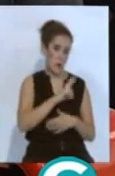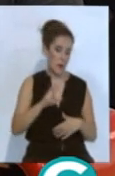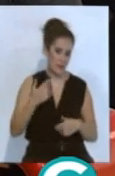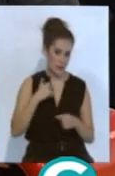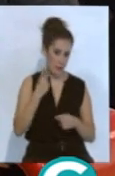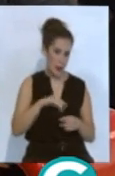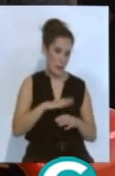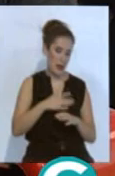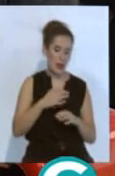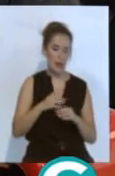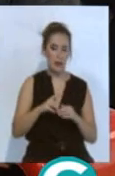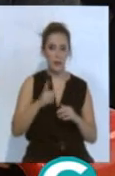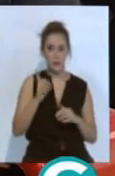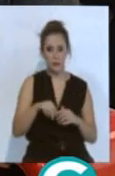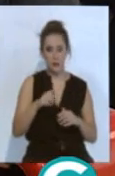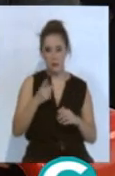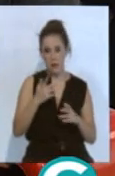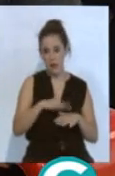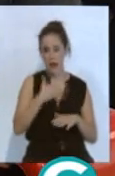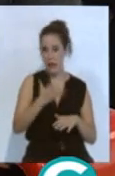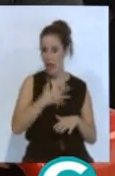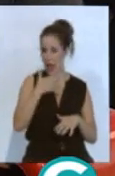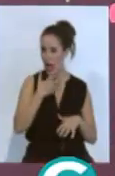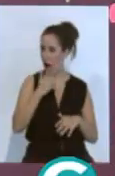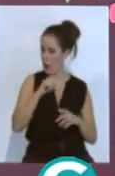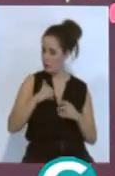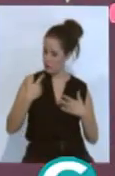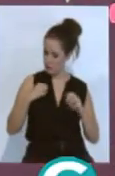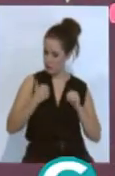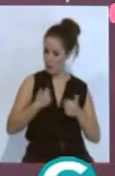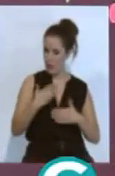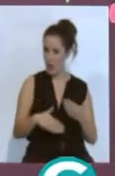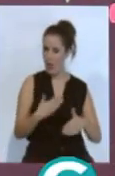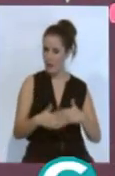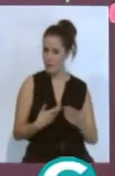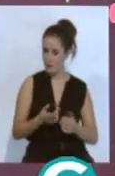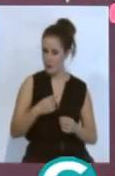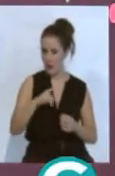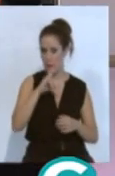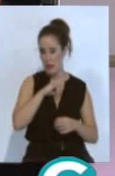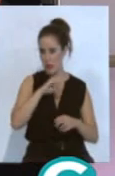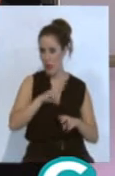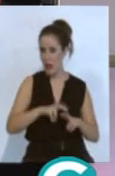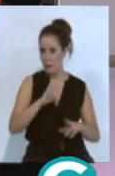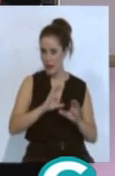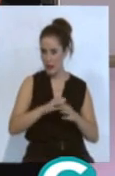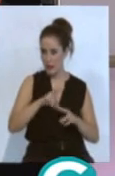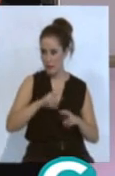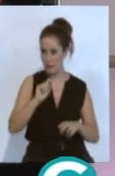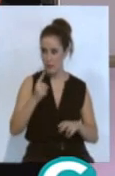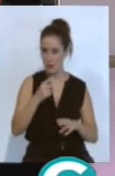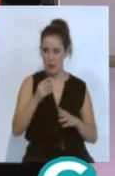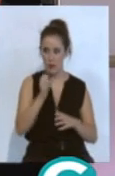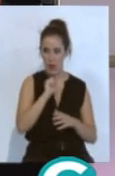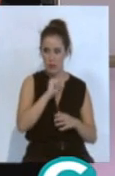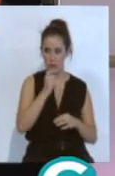para también entrar en calor. Ya nos meteremos calentar hondo. Un poquito. Queremos cantar el paso de la maldición de la Lapa Negra. Lo vamos a cantar el primero que se cantó.